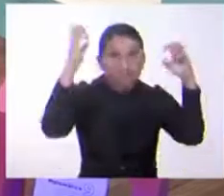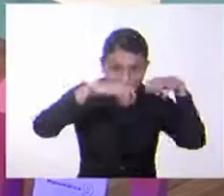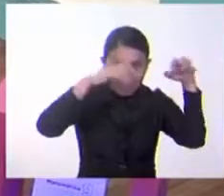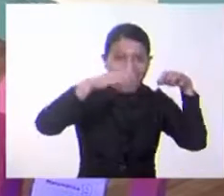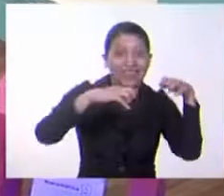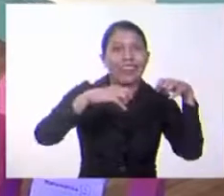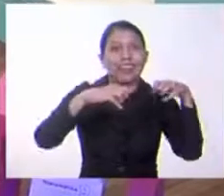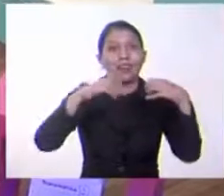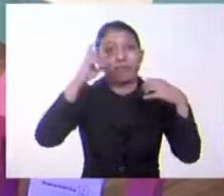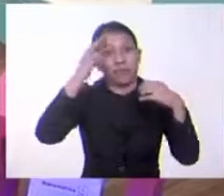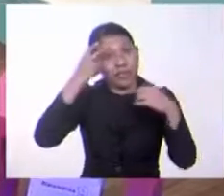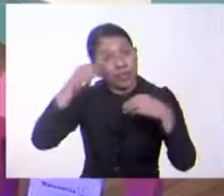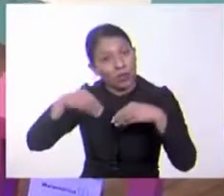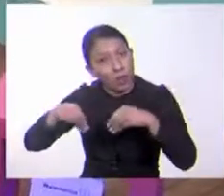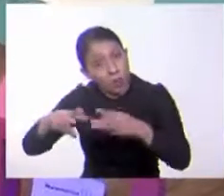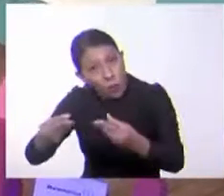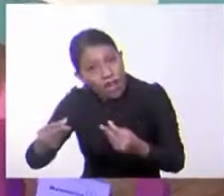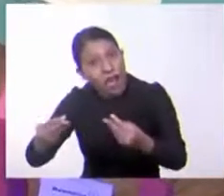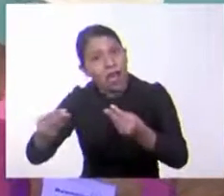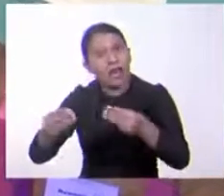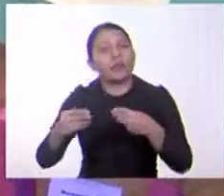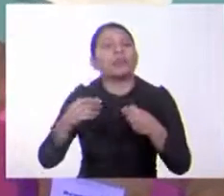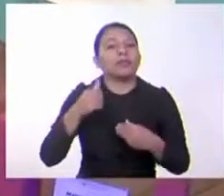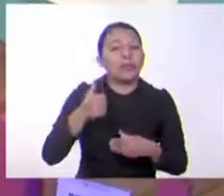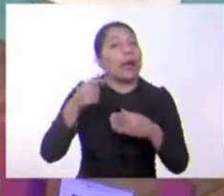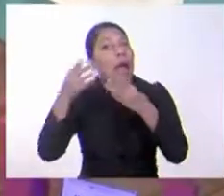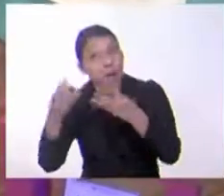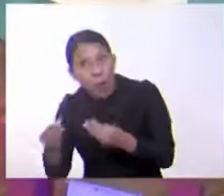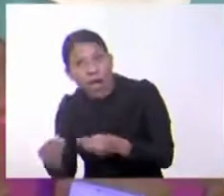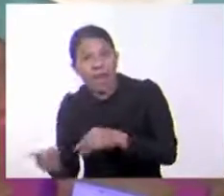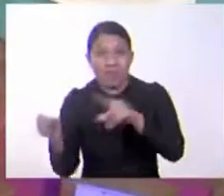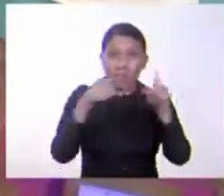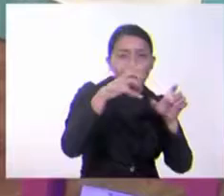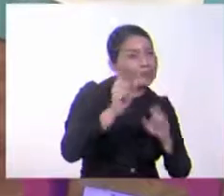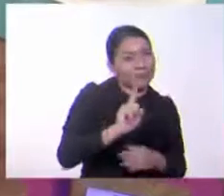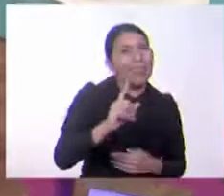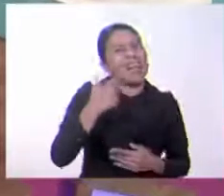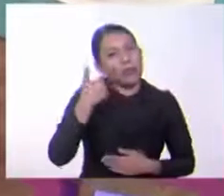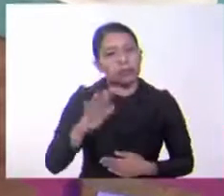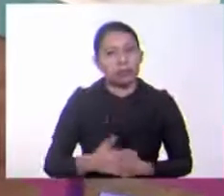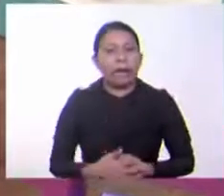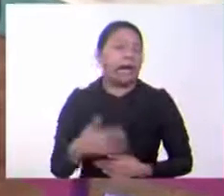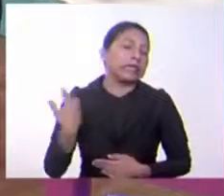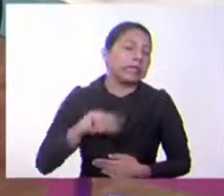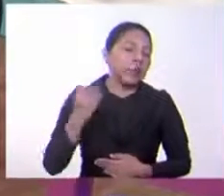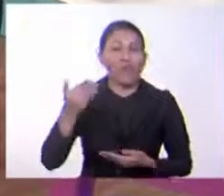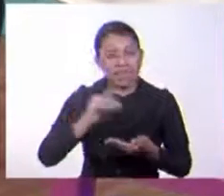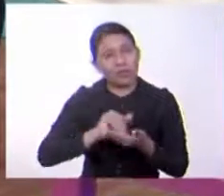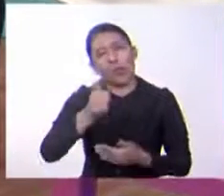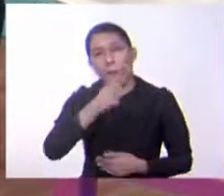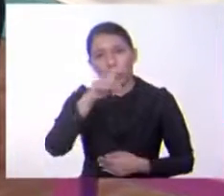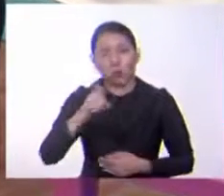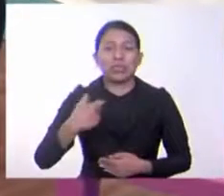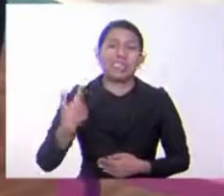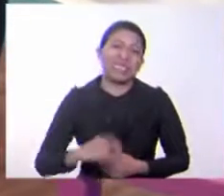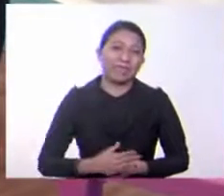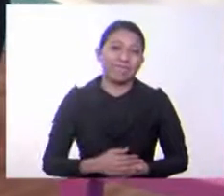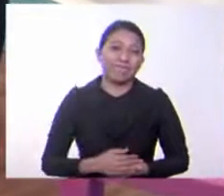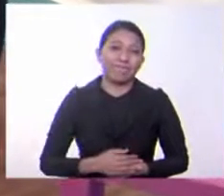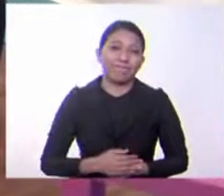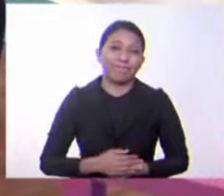te tengo una pregunta más. Ay, Dios mío. Casi no nos queda espacio, trataré de hacer la letra un poco más